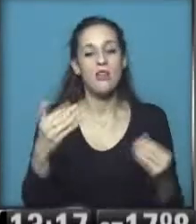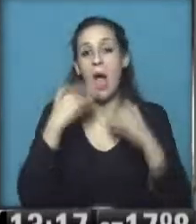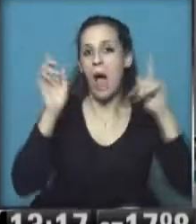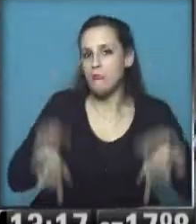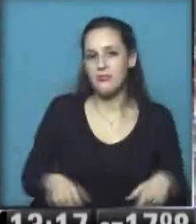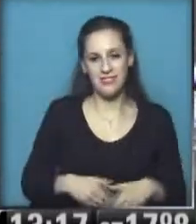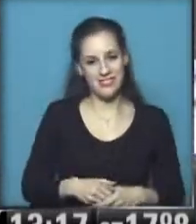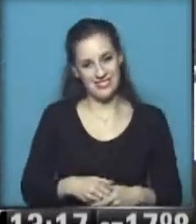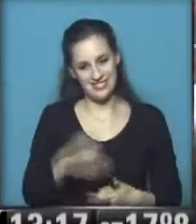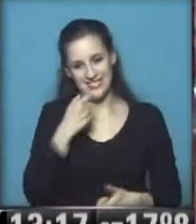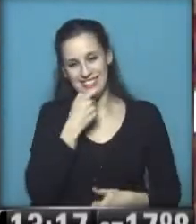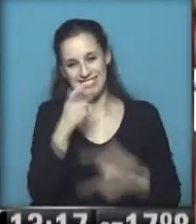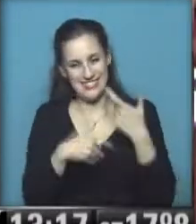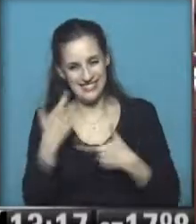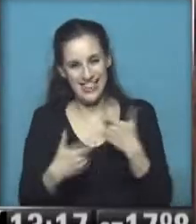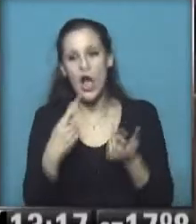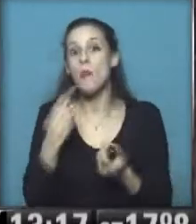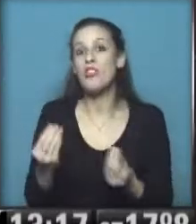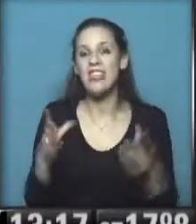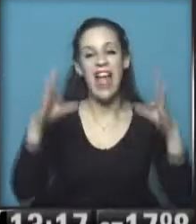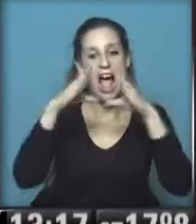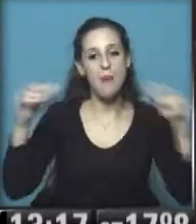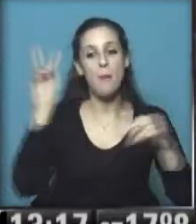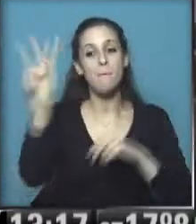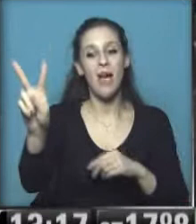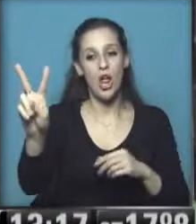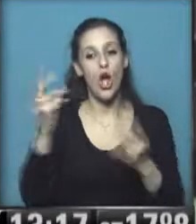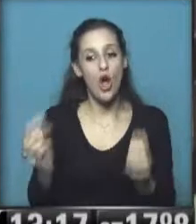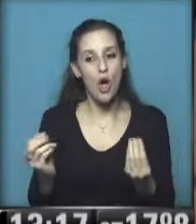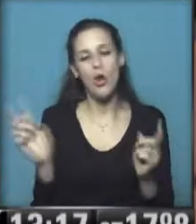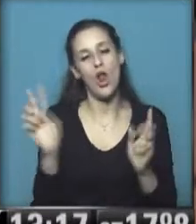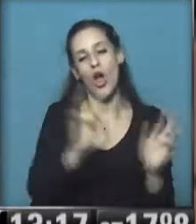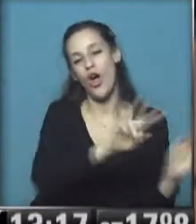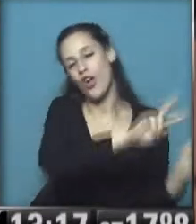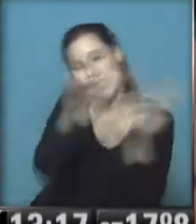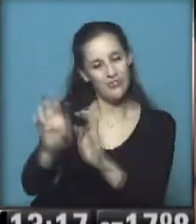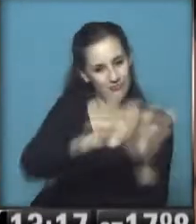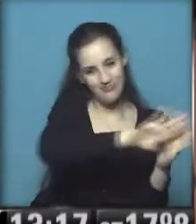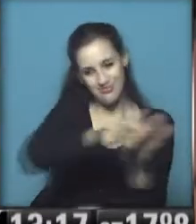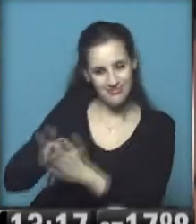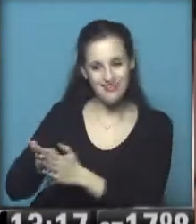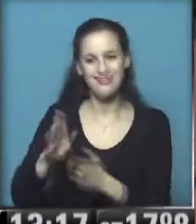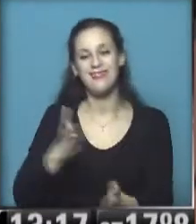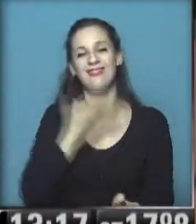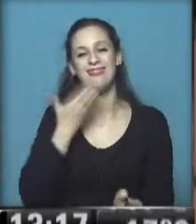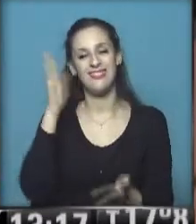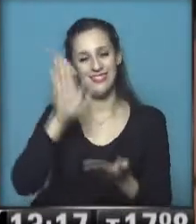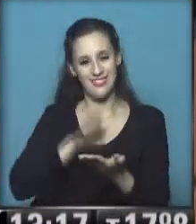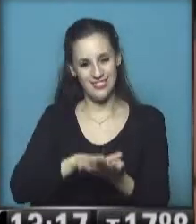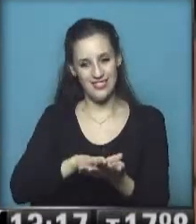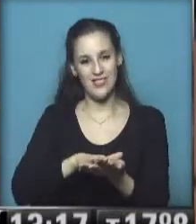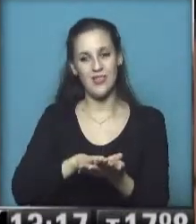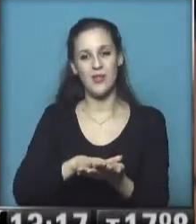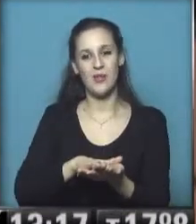Gaby, ¿querés contarnos cómo se dice? Hola, cómo Gaby. Estaba pensando en hablar de otro tipo de orientales. Estamos con los uruguayos, en este caso ese